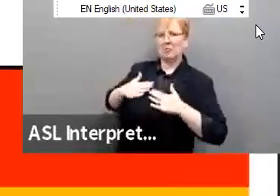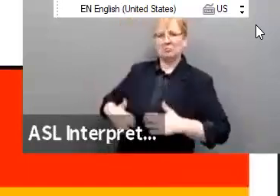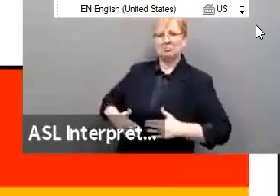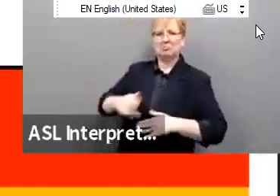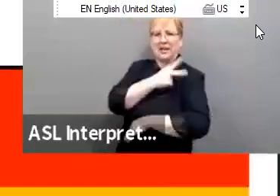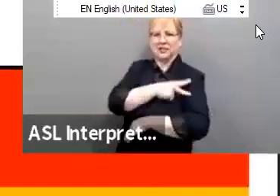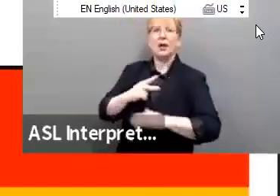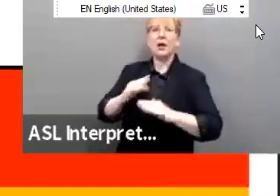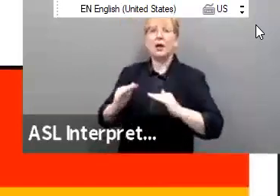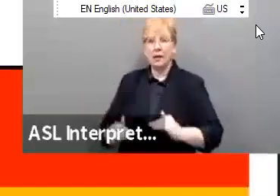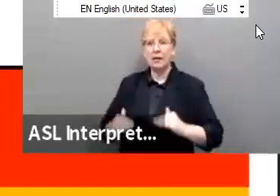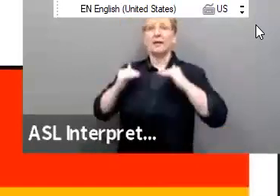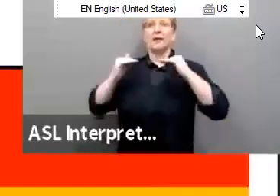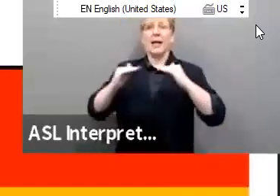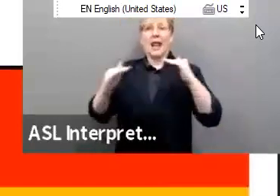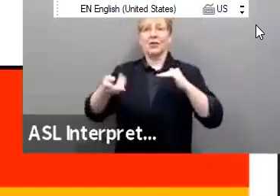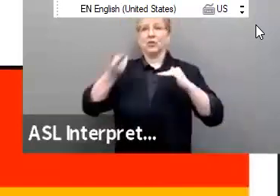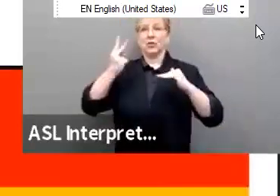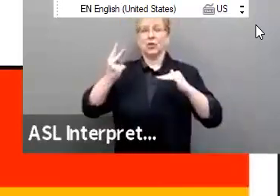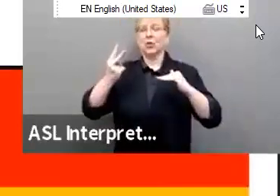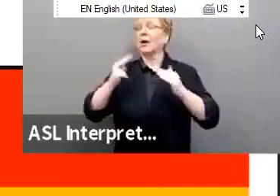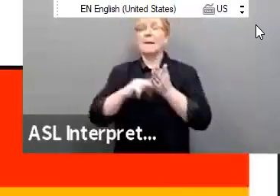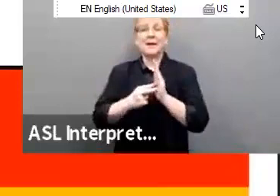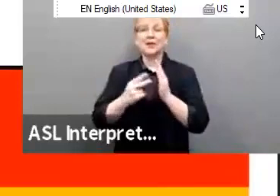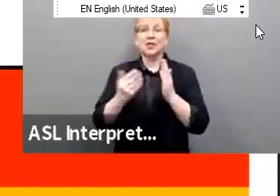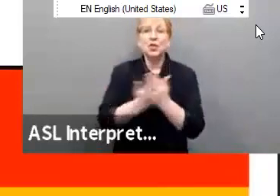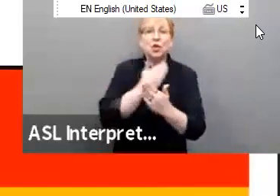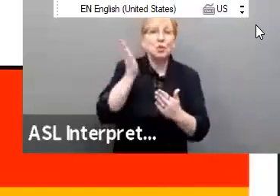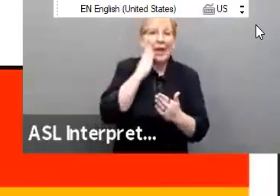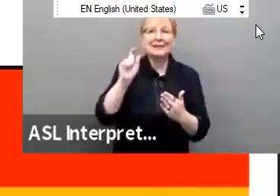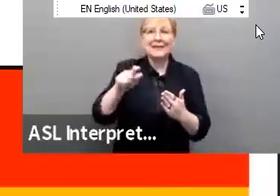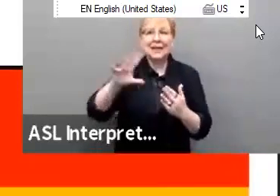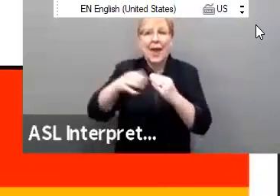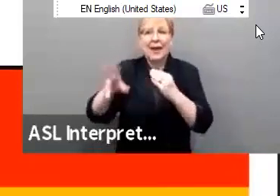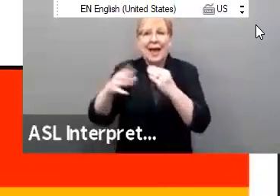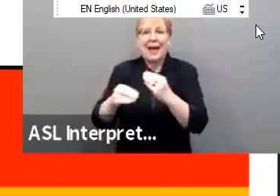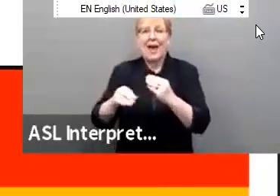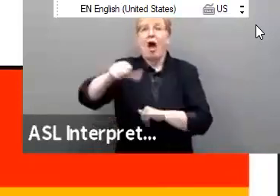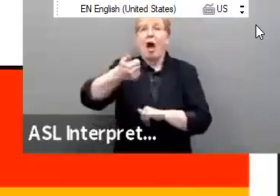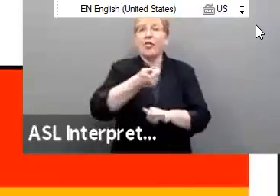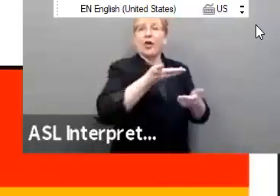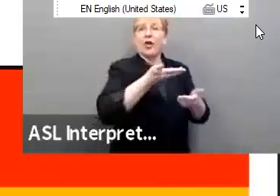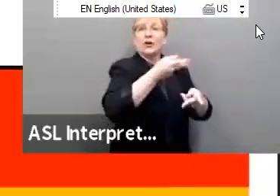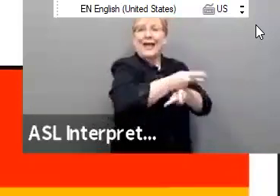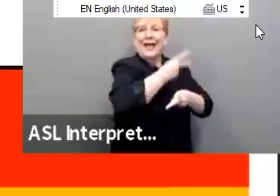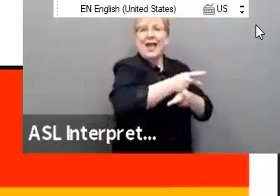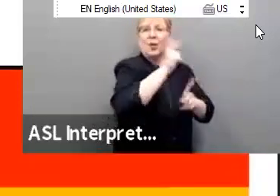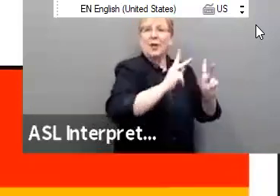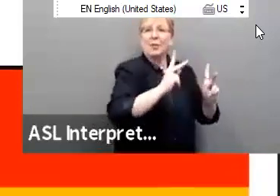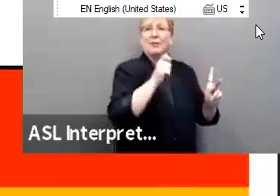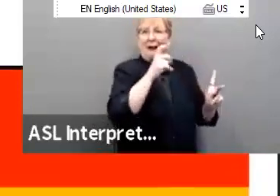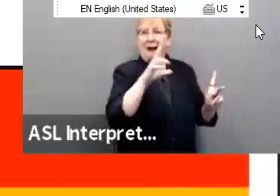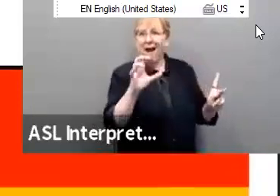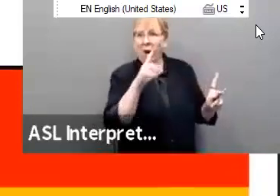gente de un hospital a otro. Recuerden que esta de aquí es un poco complicada. Tenemos 3 niveles de atención. Nivel